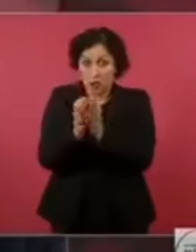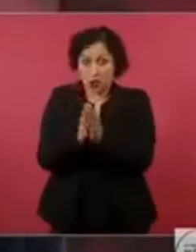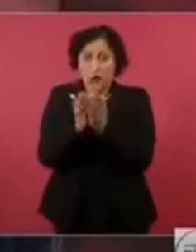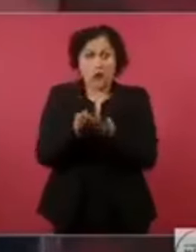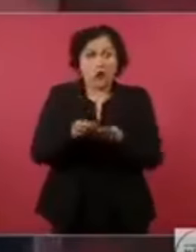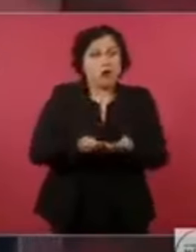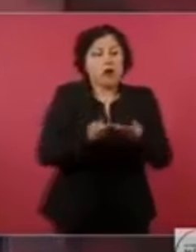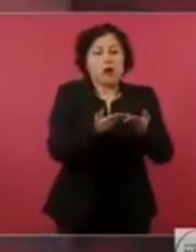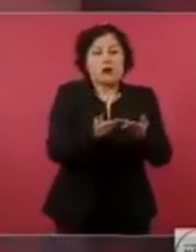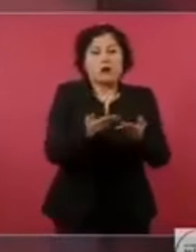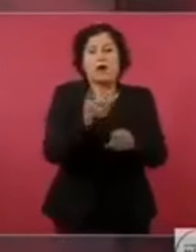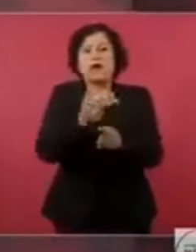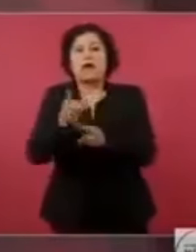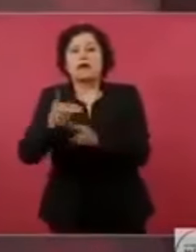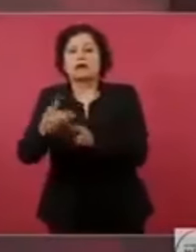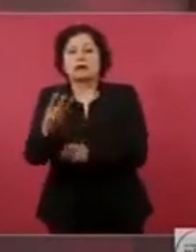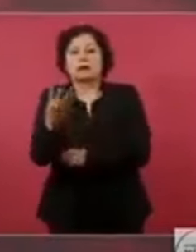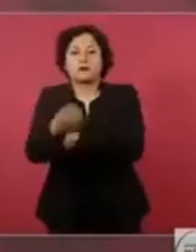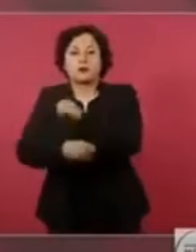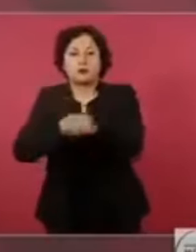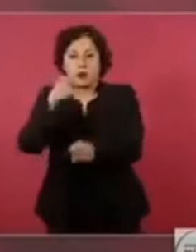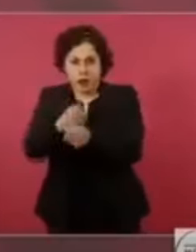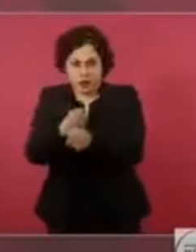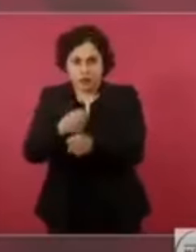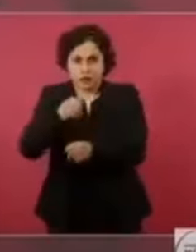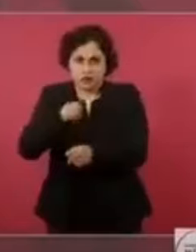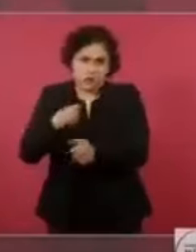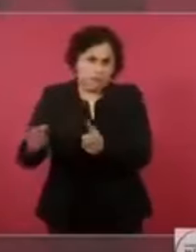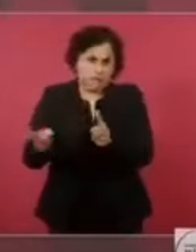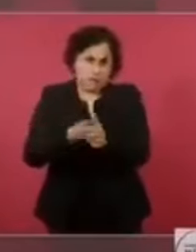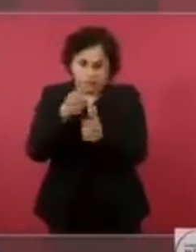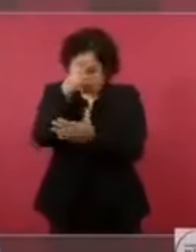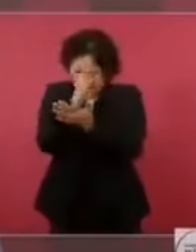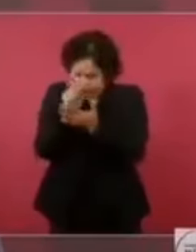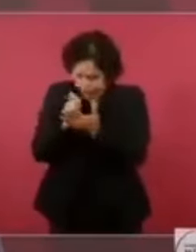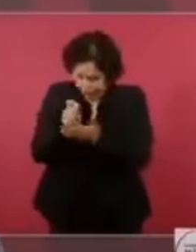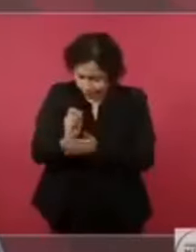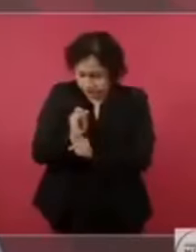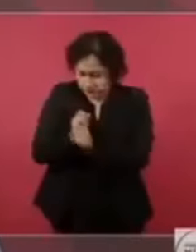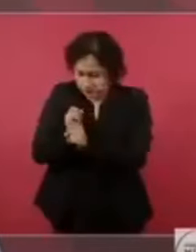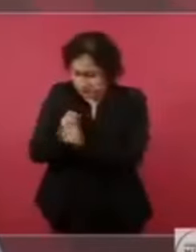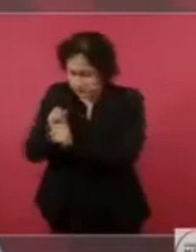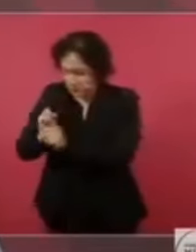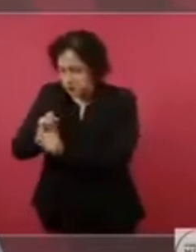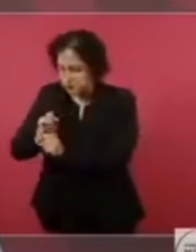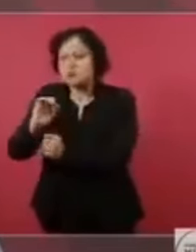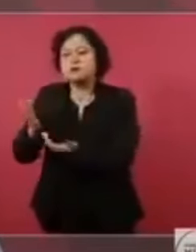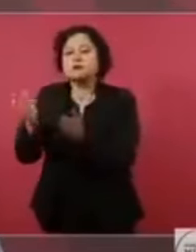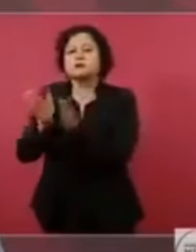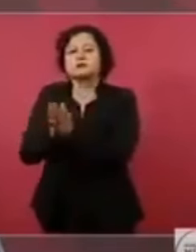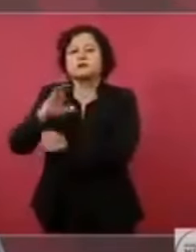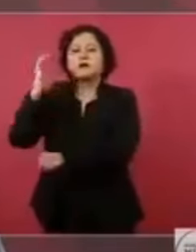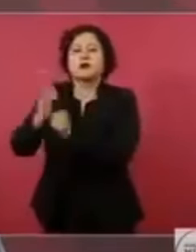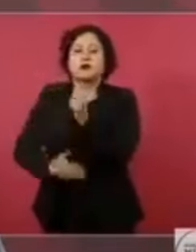6 meses, pero bueno, ojalá de verdad nos calle la boca por una vez en la vida, por una vez, porque pues el viejo no